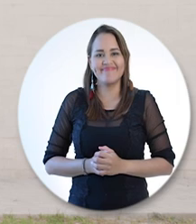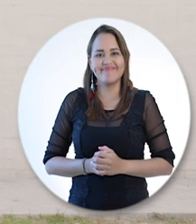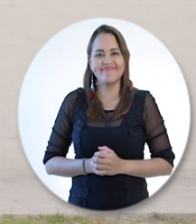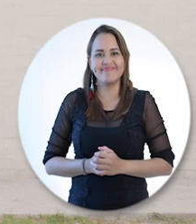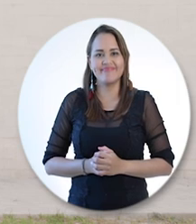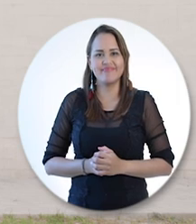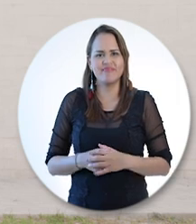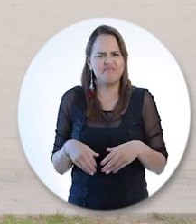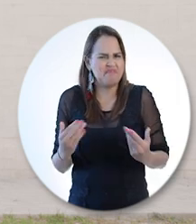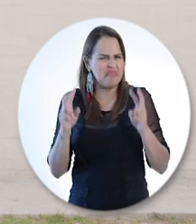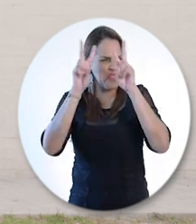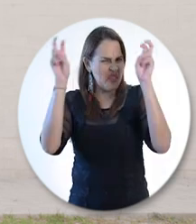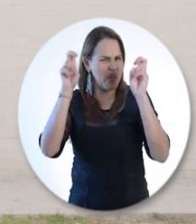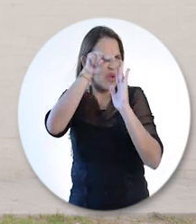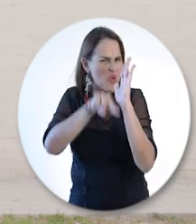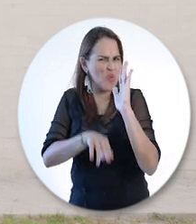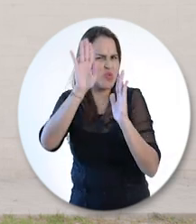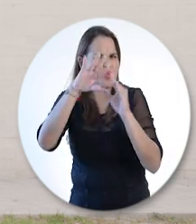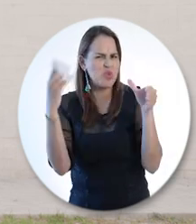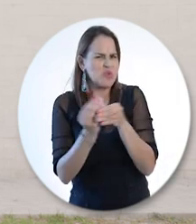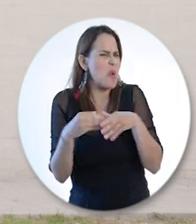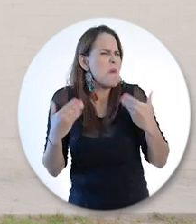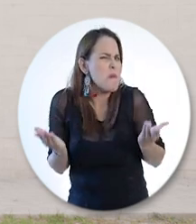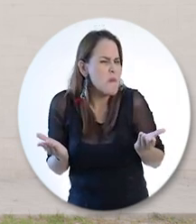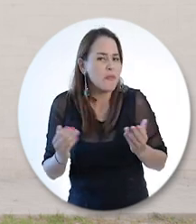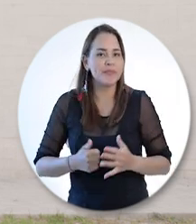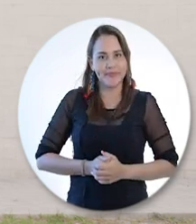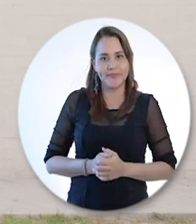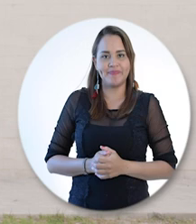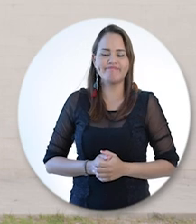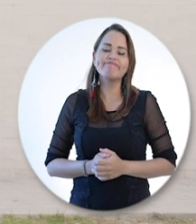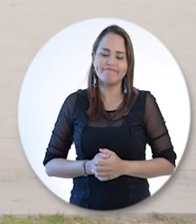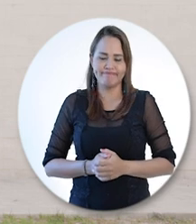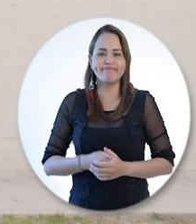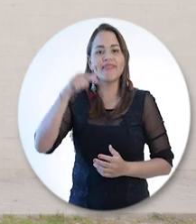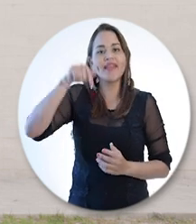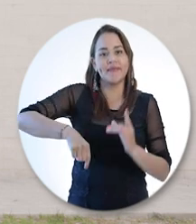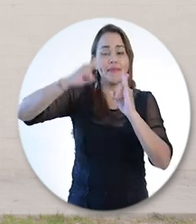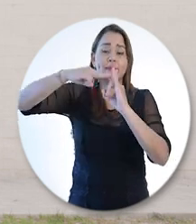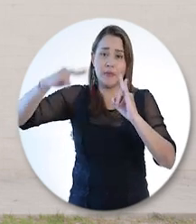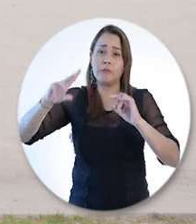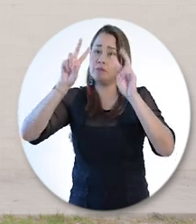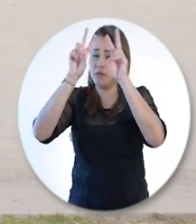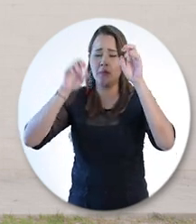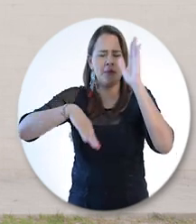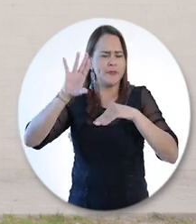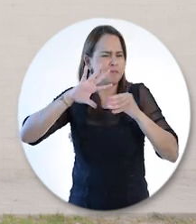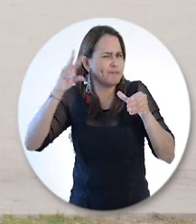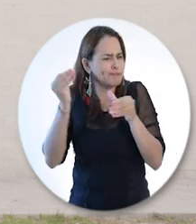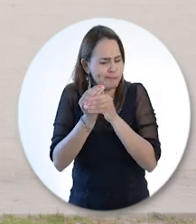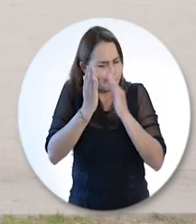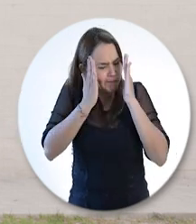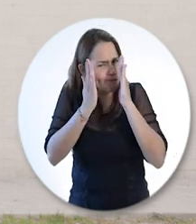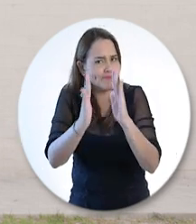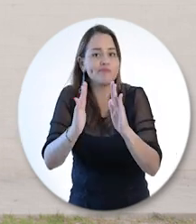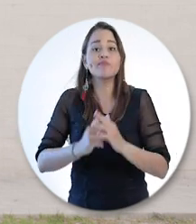¿Y en cuanto a políticas de inclusión, qué hay? La universidad amplía su compromiso con la inclusión. Un ejemplo de